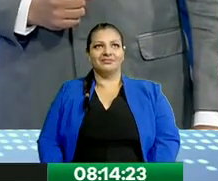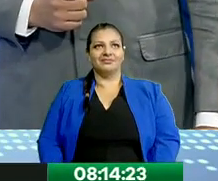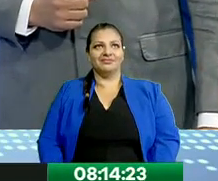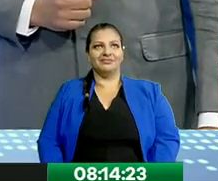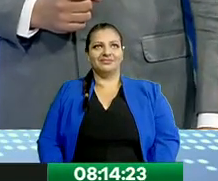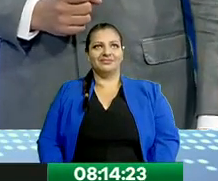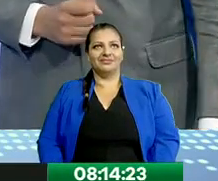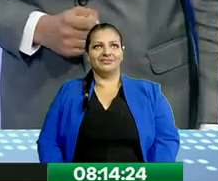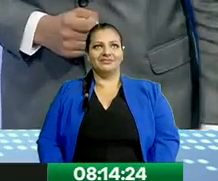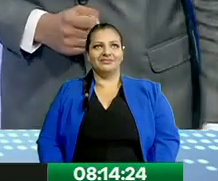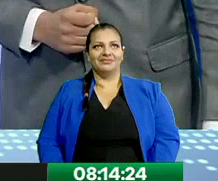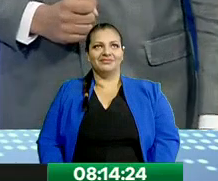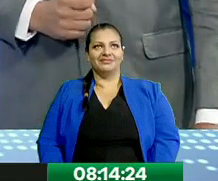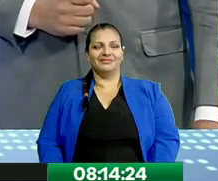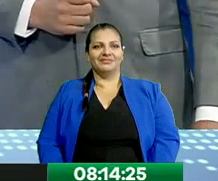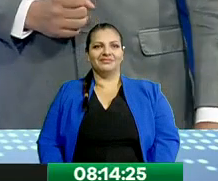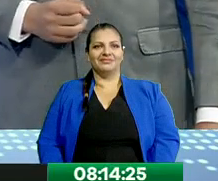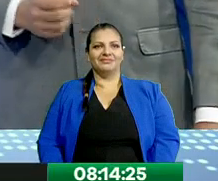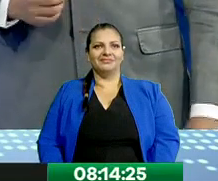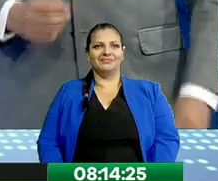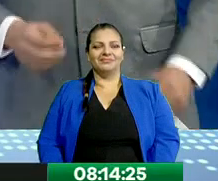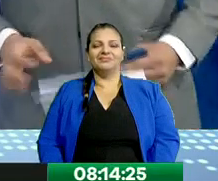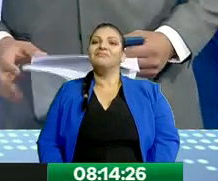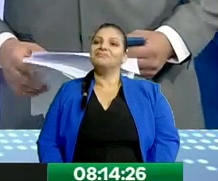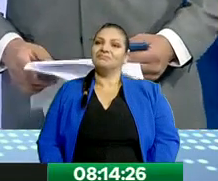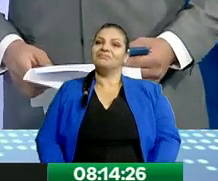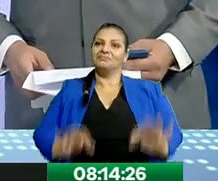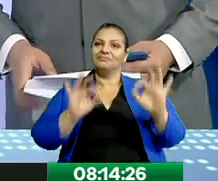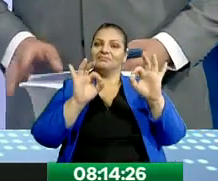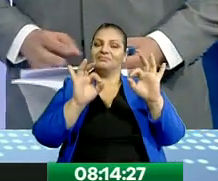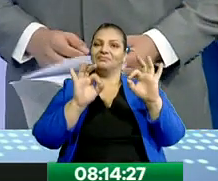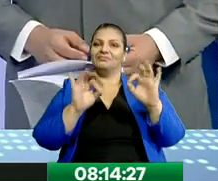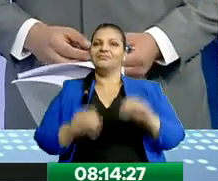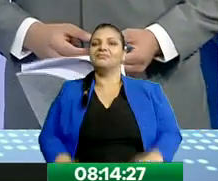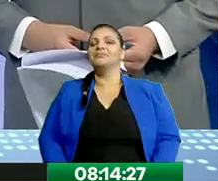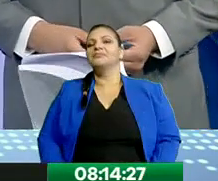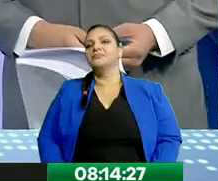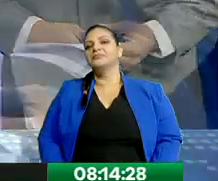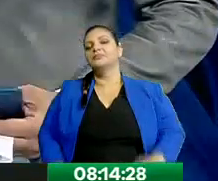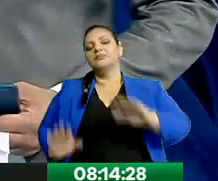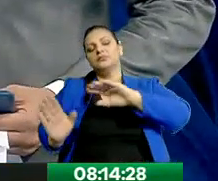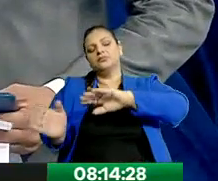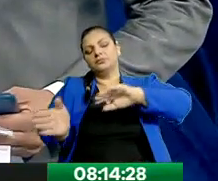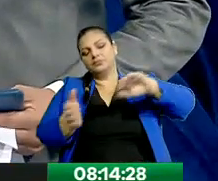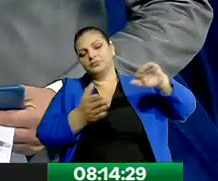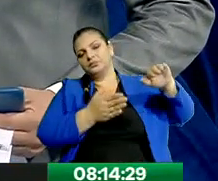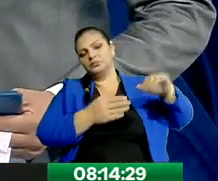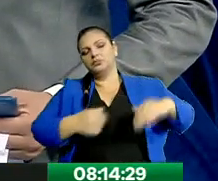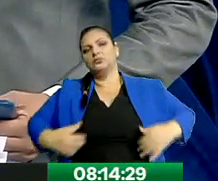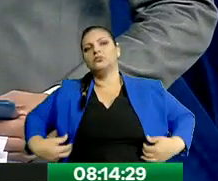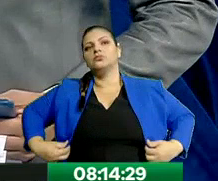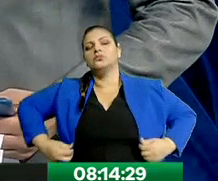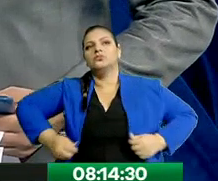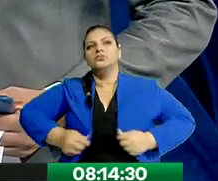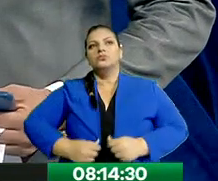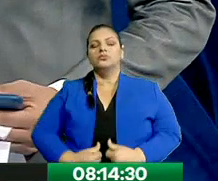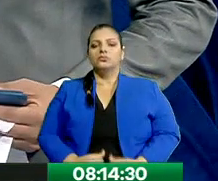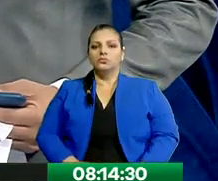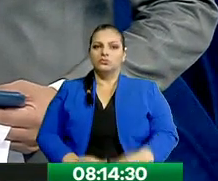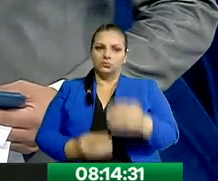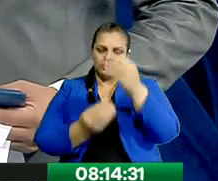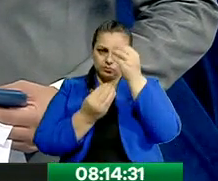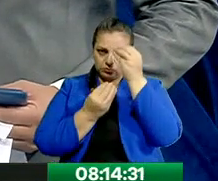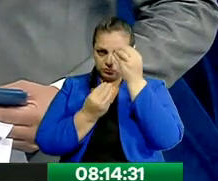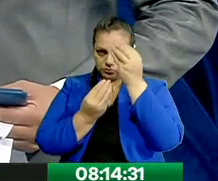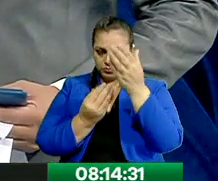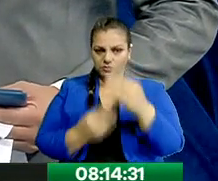Ahí está, muy bien, eso, muy bien, perfecto. Ahora sí, señoras y señores, vamos a cambiar de tema y vamos a contarles que lamentablemente hallan